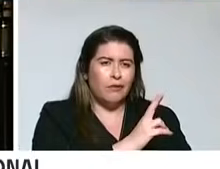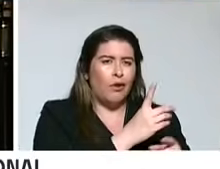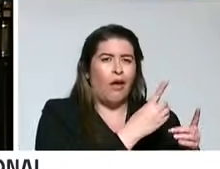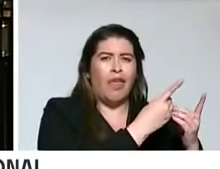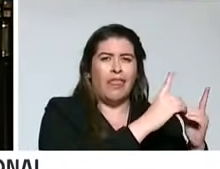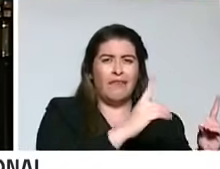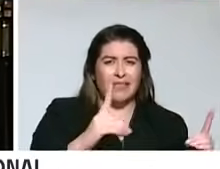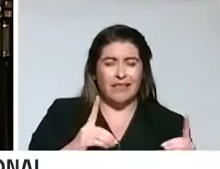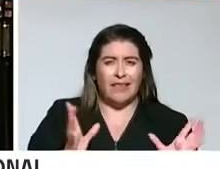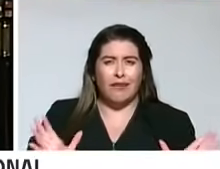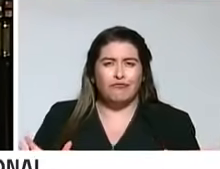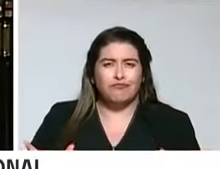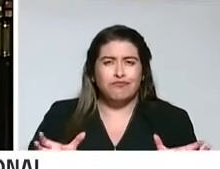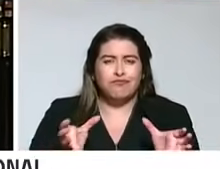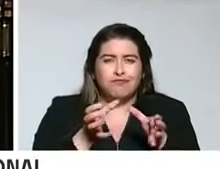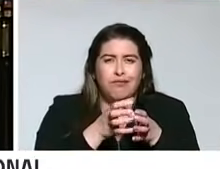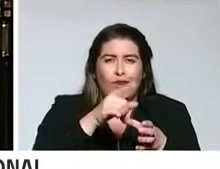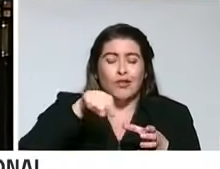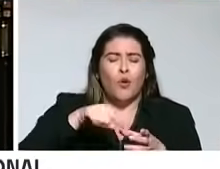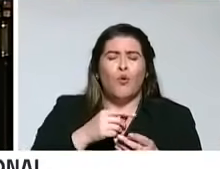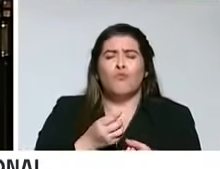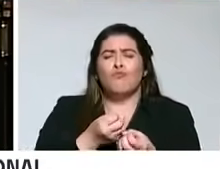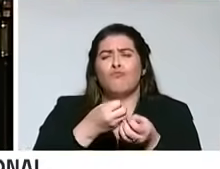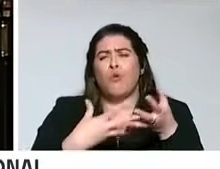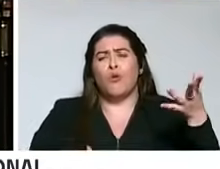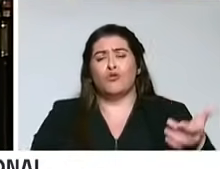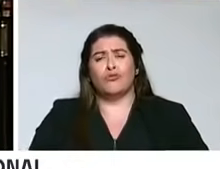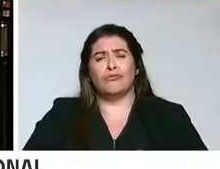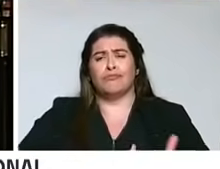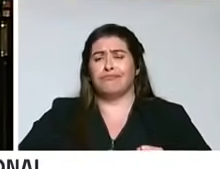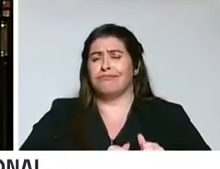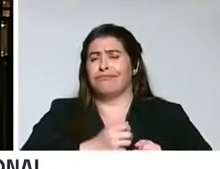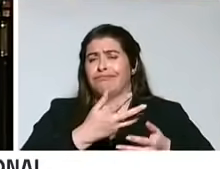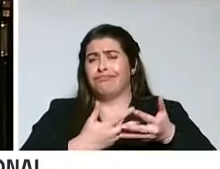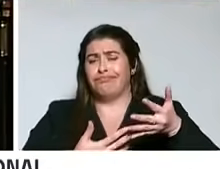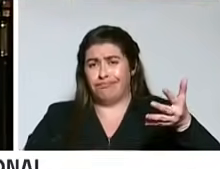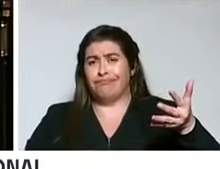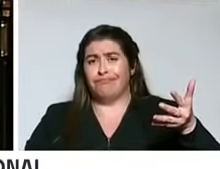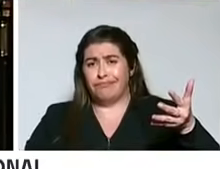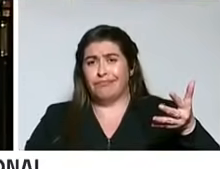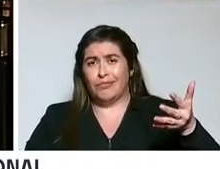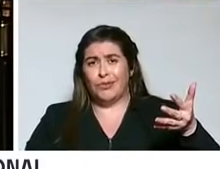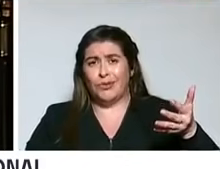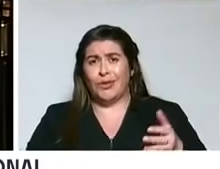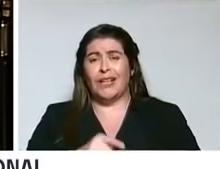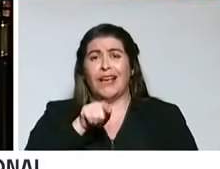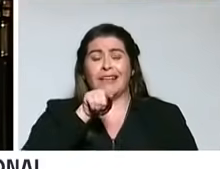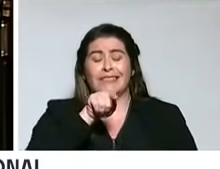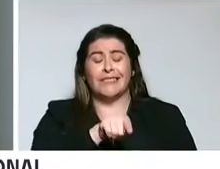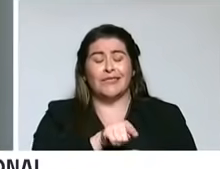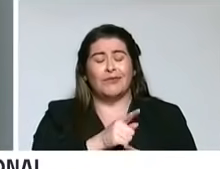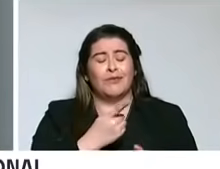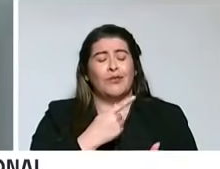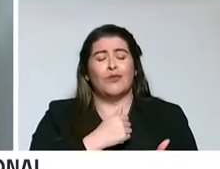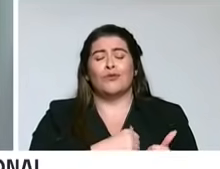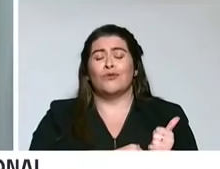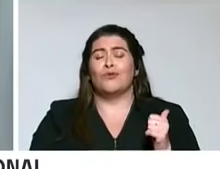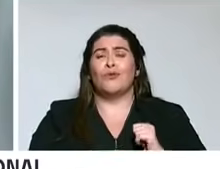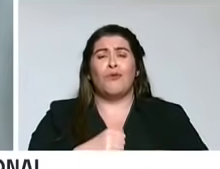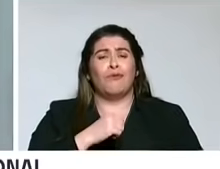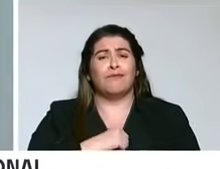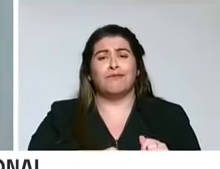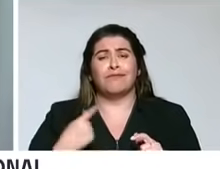diversidad. Tenemos muchos desafíos pendientes que son, de alguna manera, las heridas y las deudas que